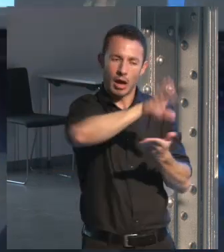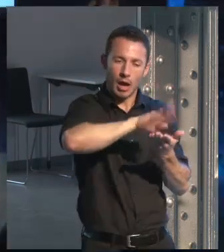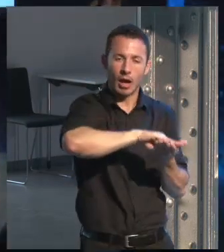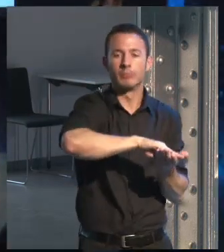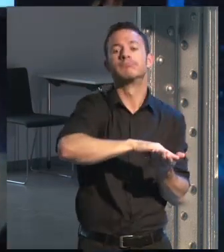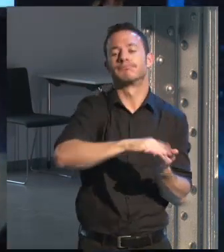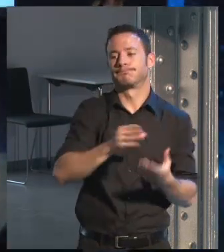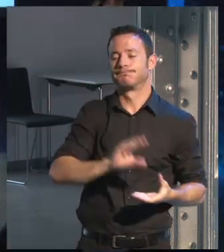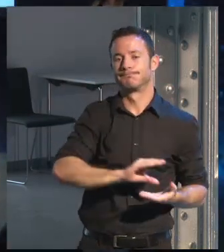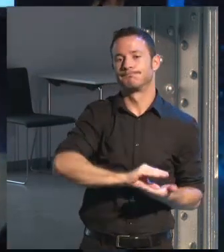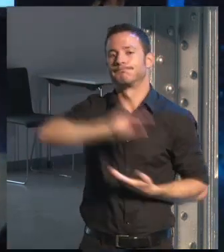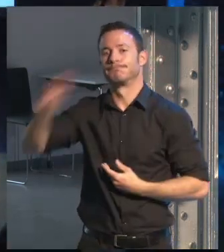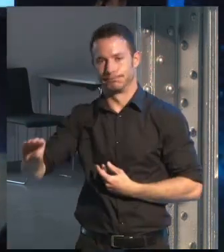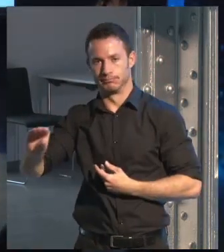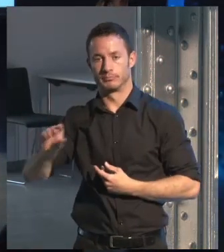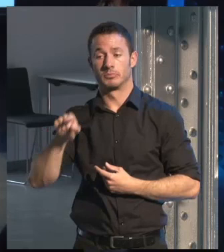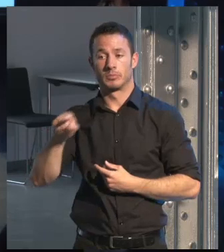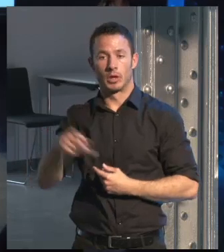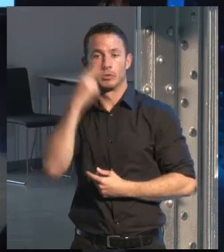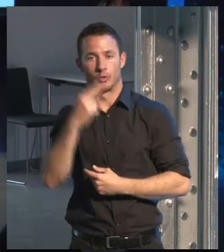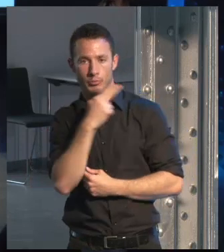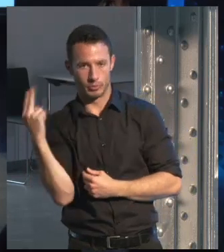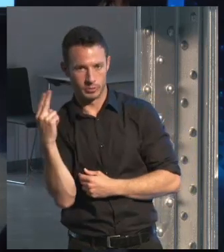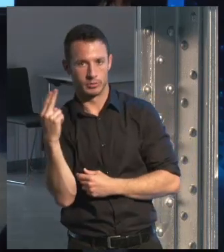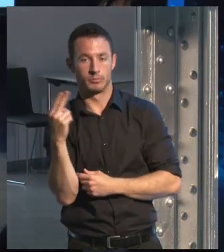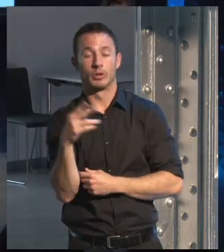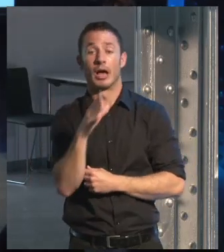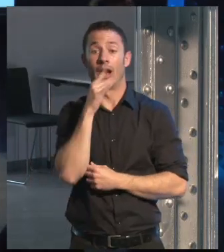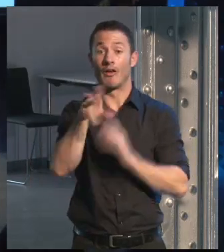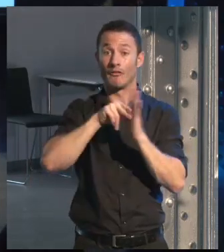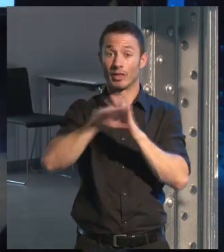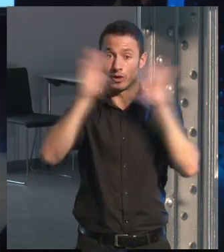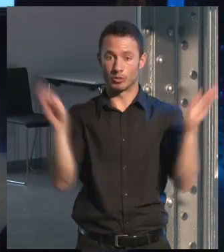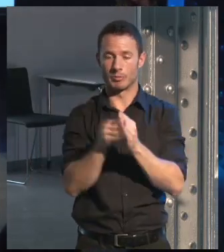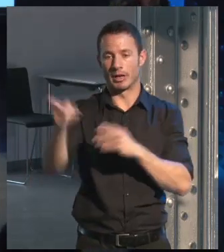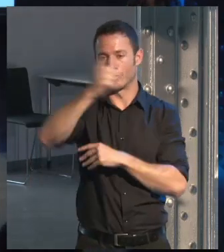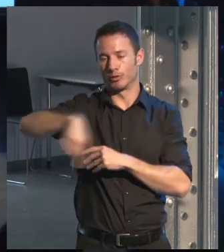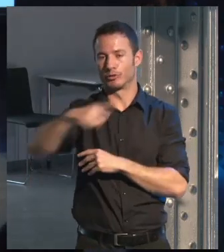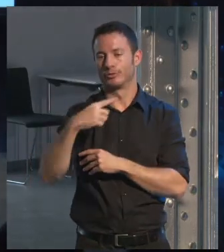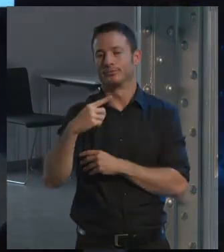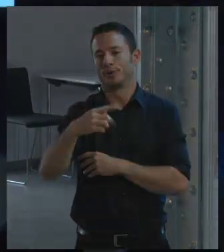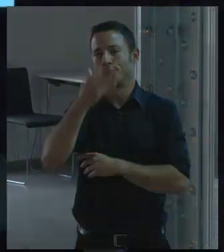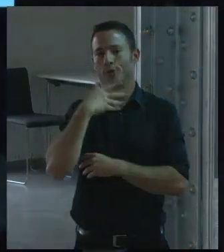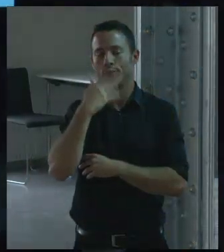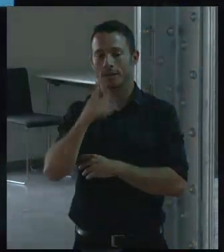vídeo resumen que hemos preparado para que os ubicáis y luego entendáis mejor la herramienta creada.